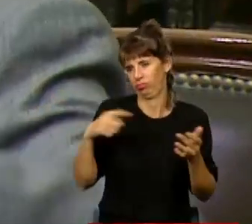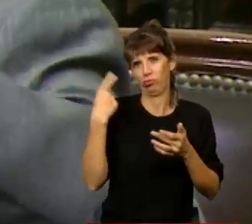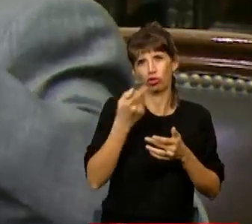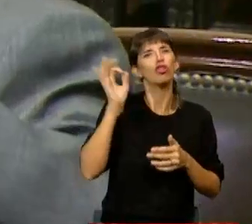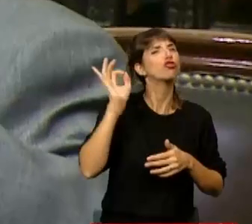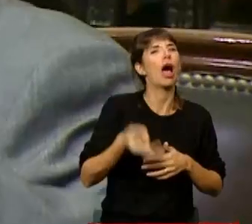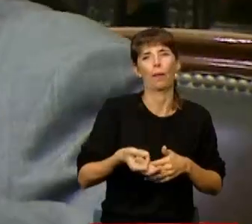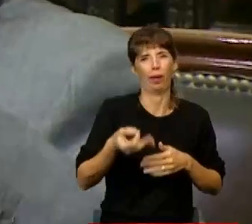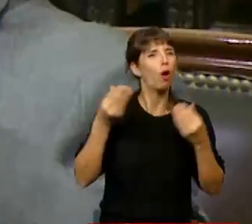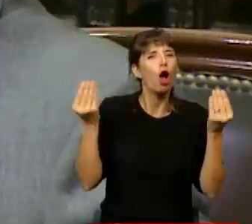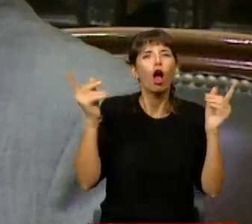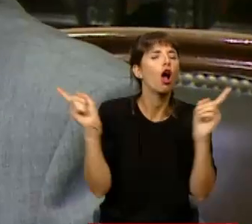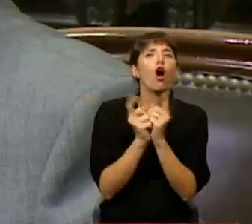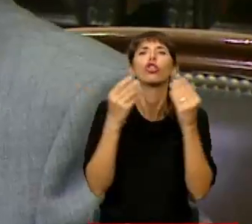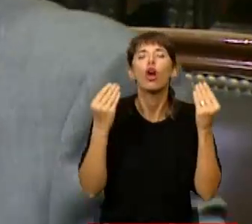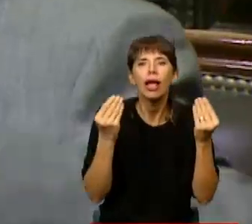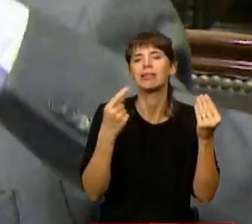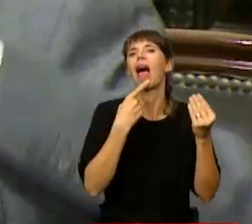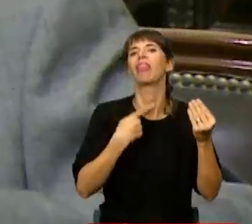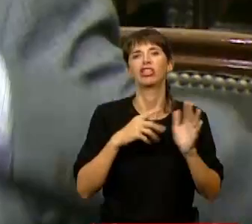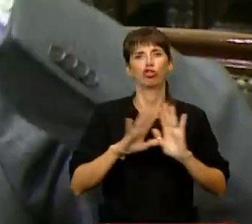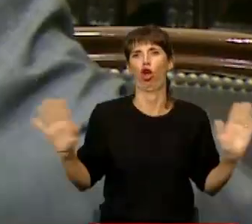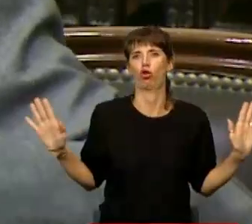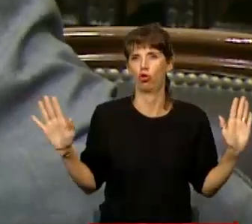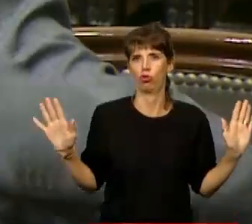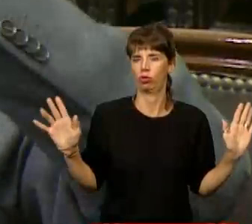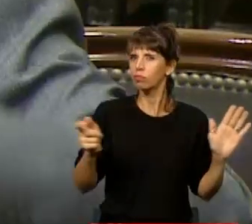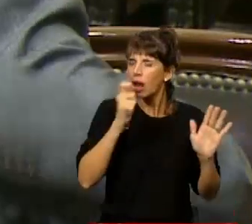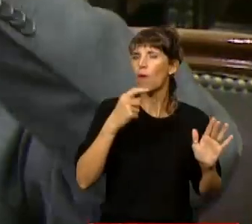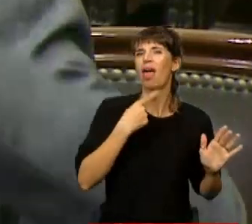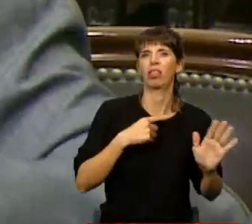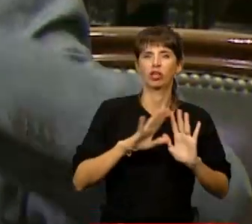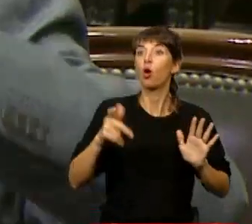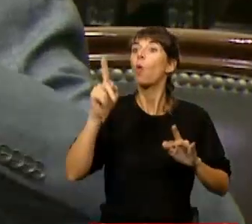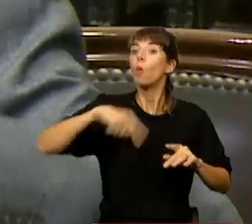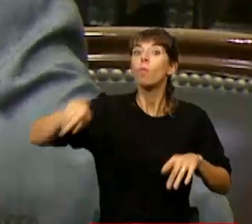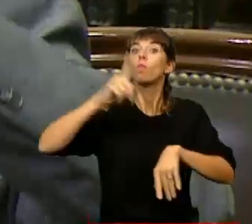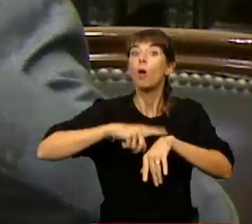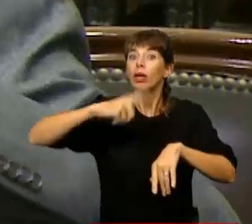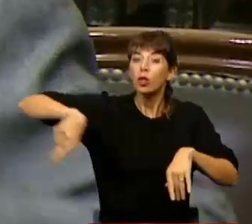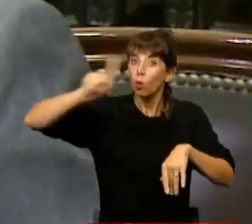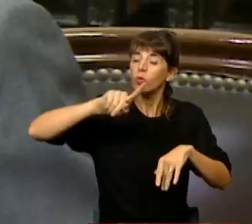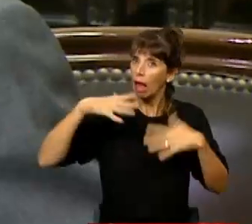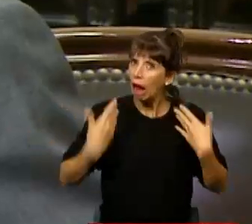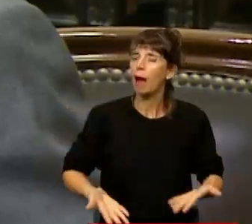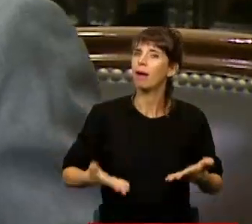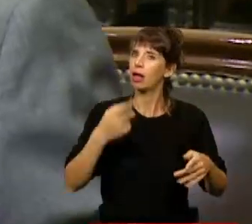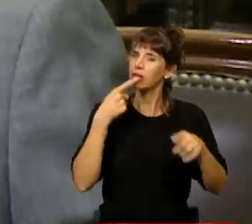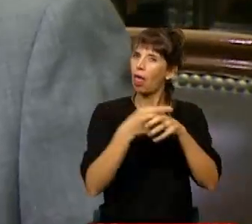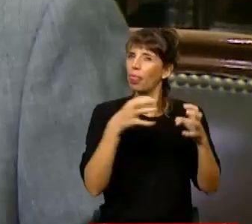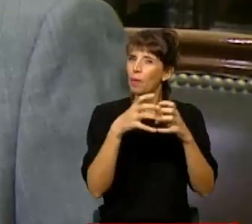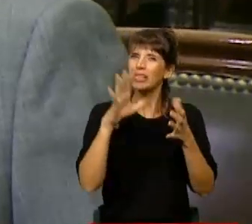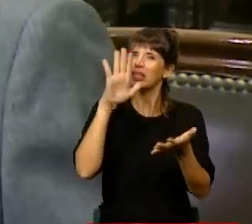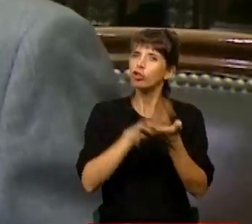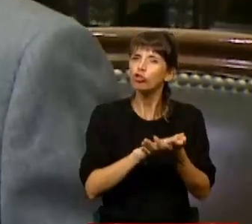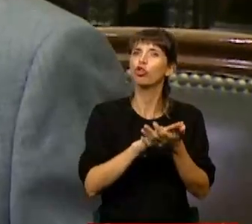su nombre, el consumo narcótico. Cuando acá se discuta, si se animan a discutir la legalización, que estamos dispuestos,